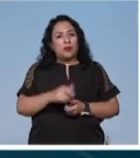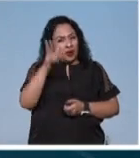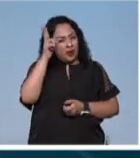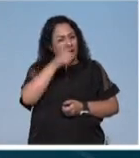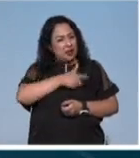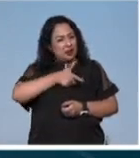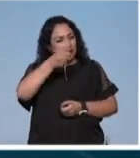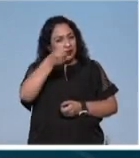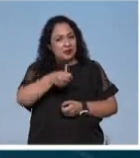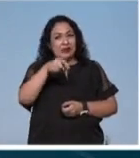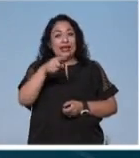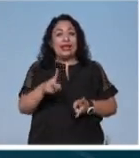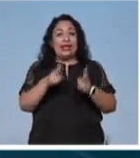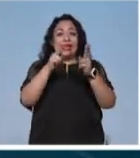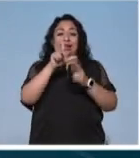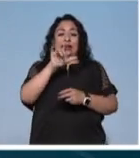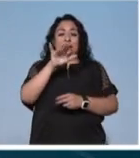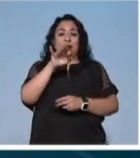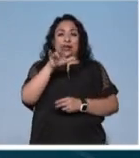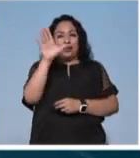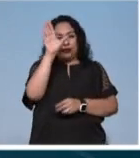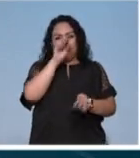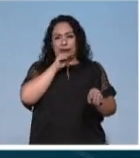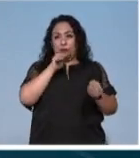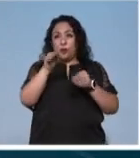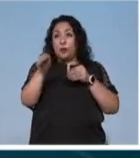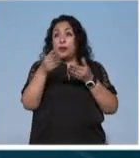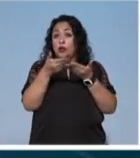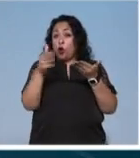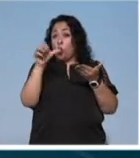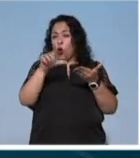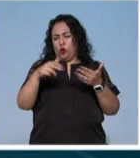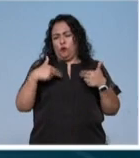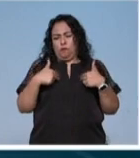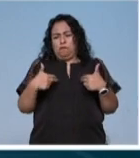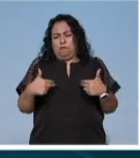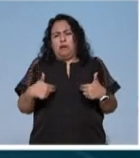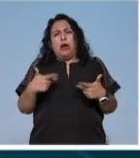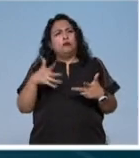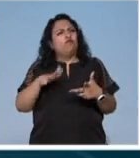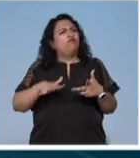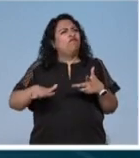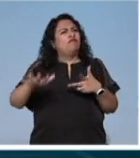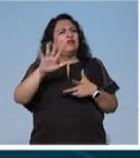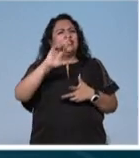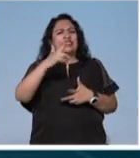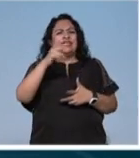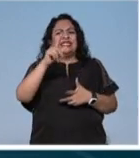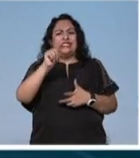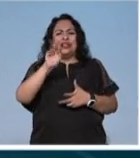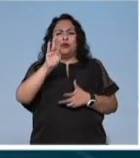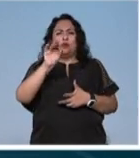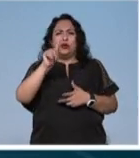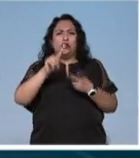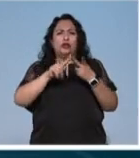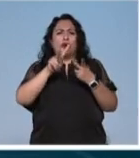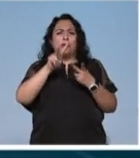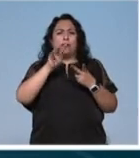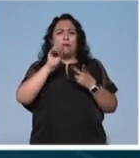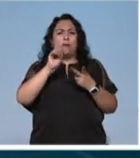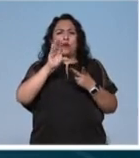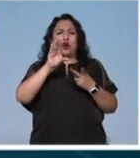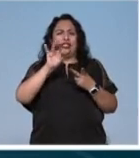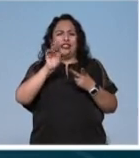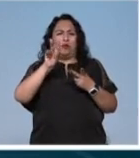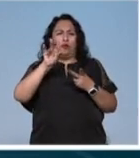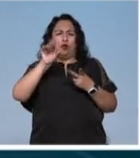¿Qué tal? Qué gusto saludarlos en Liminal, la ciencia en movimiento. Actualmente los seres humanos estamos rodeados de chatbots y voicebots. Estos